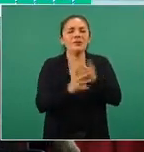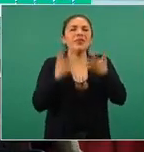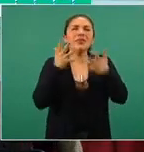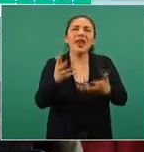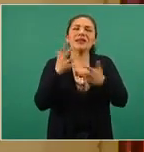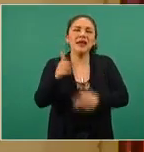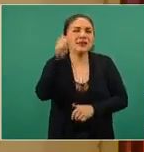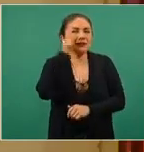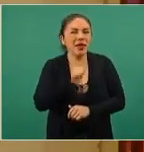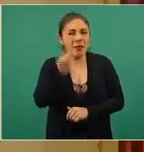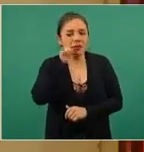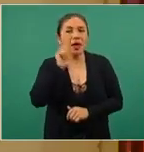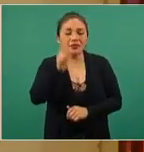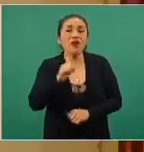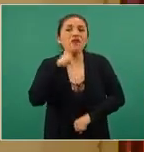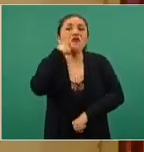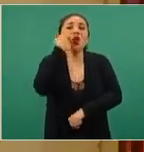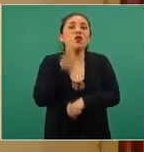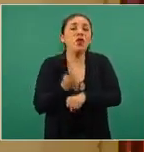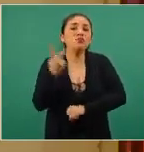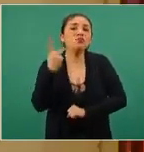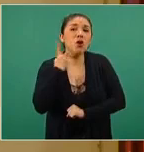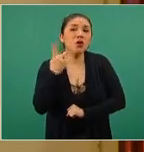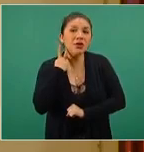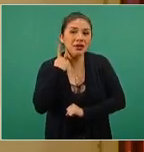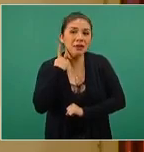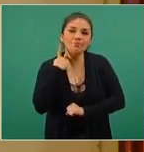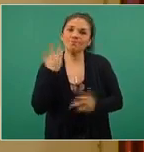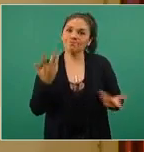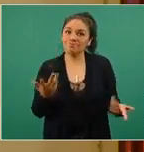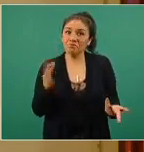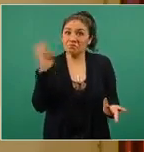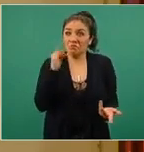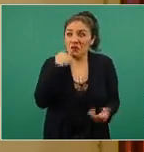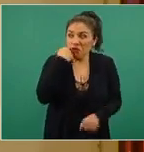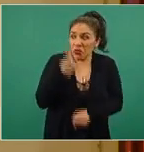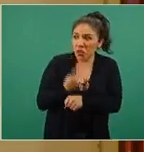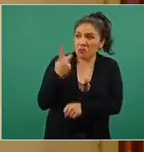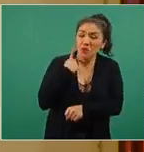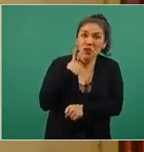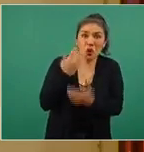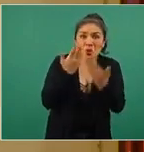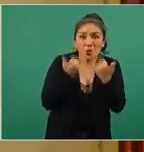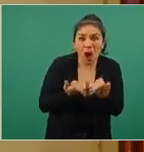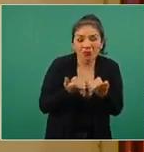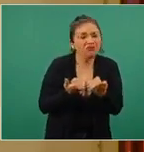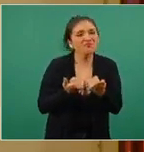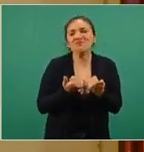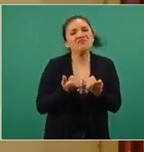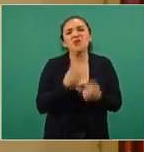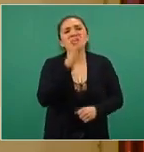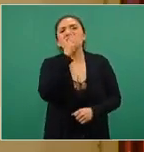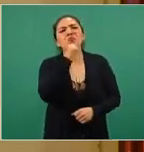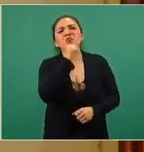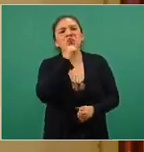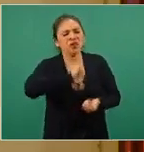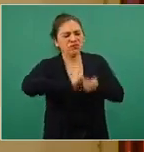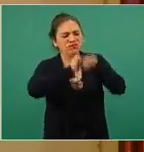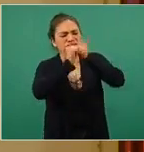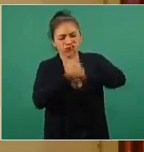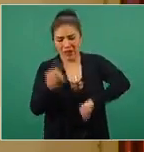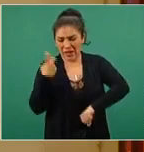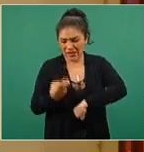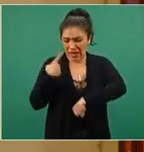deseado siempre, la voluntad política, porque sin ella no podríamos transcurrir, no nomás para esta